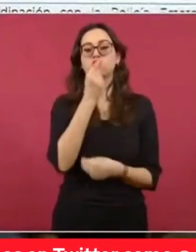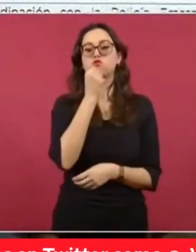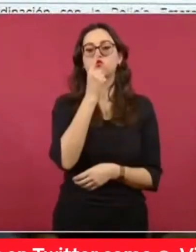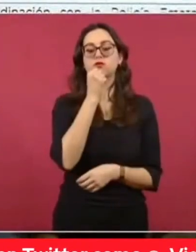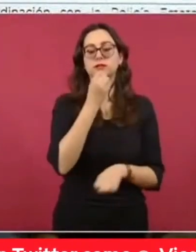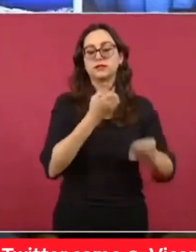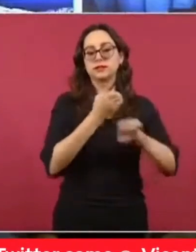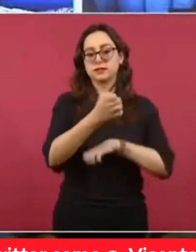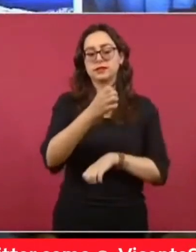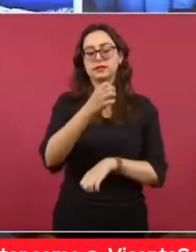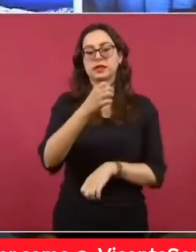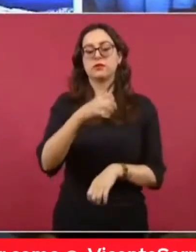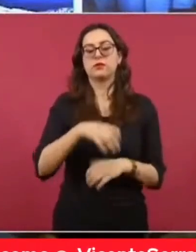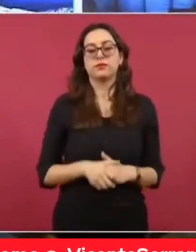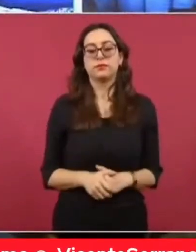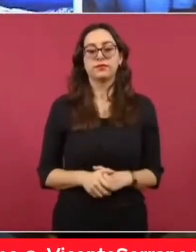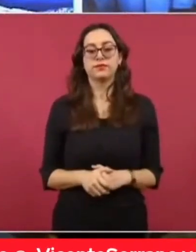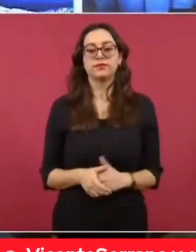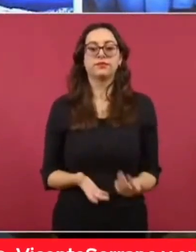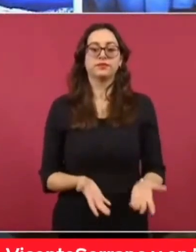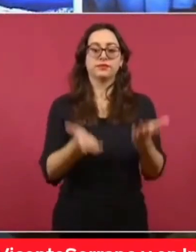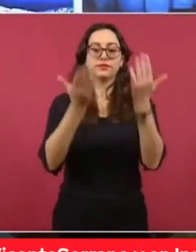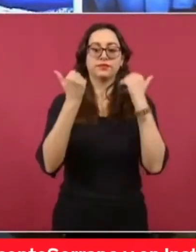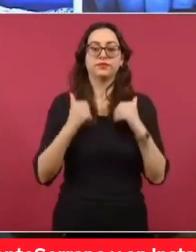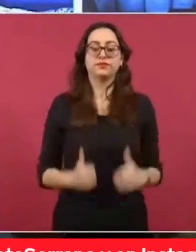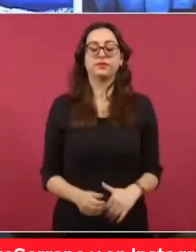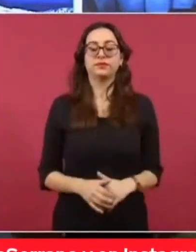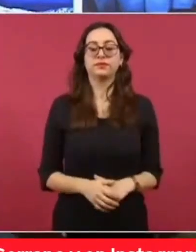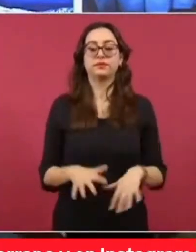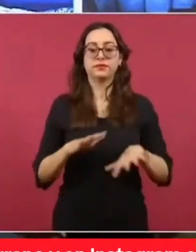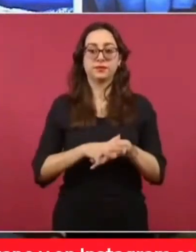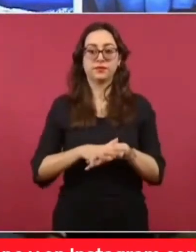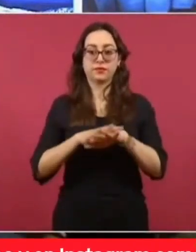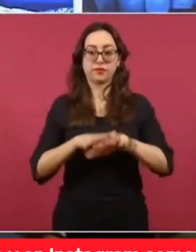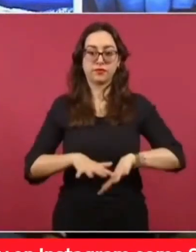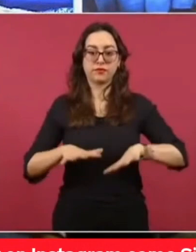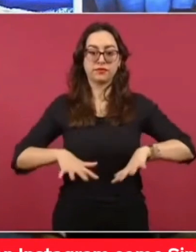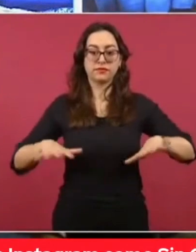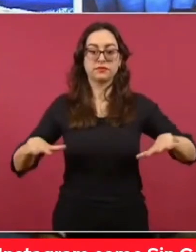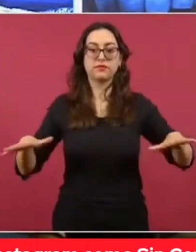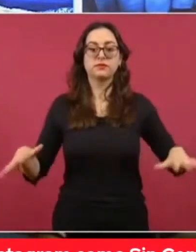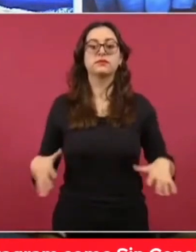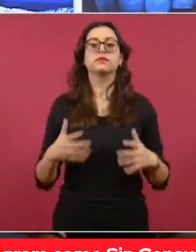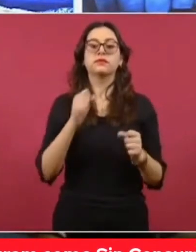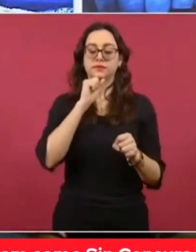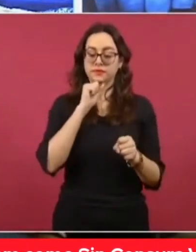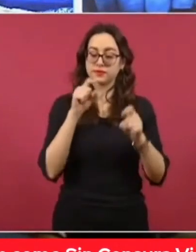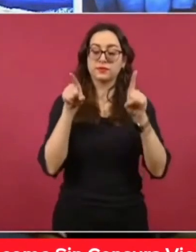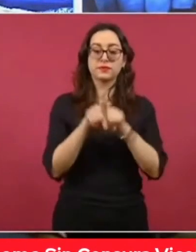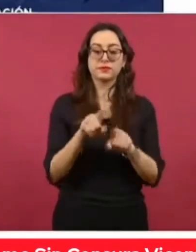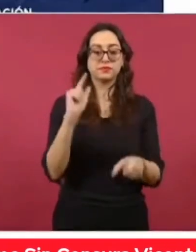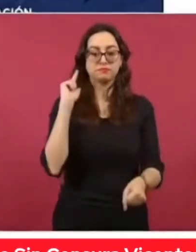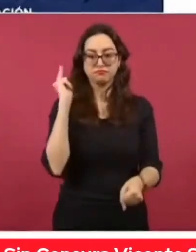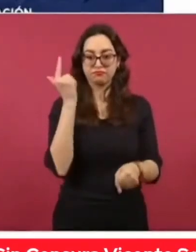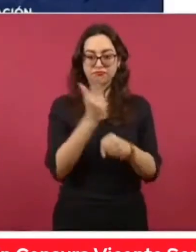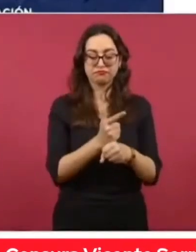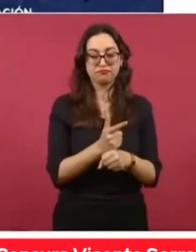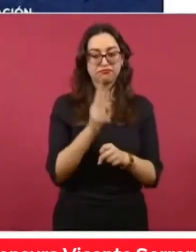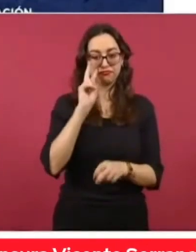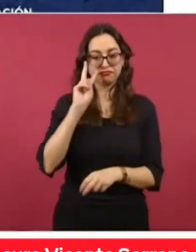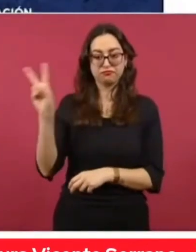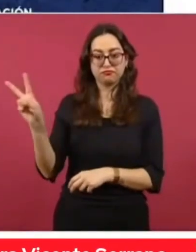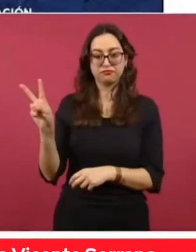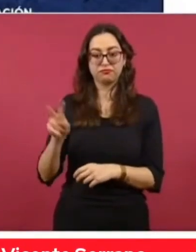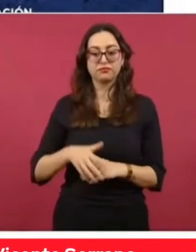estatal la que sigue y Esto fue en la mar aseguramiento en la mar personal de esta secretaría de